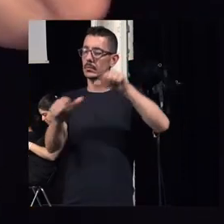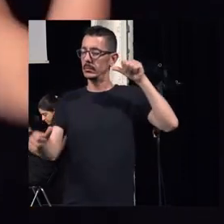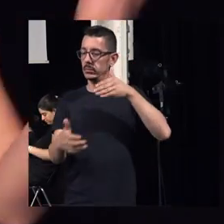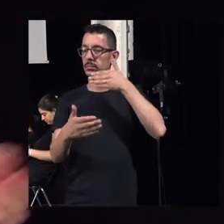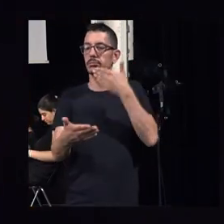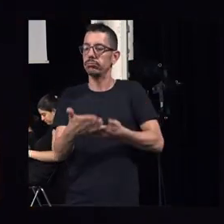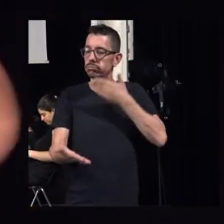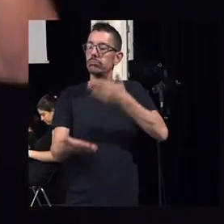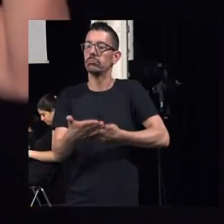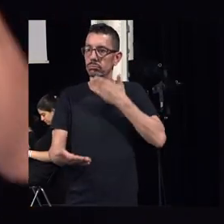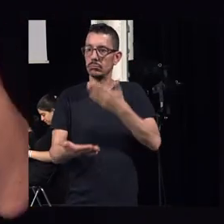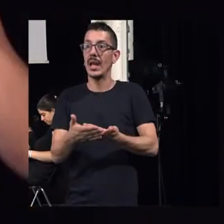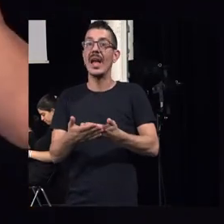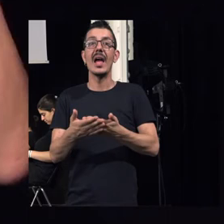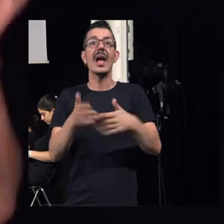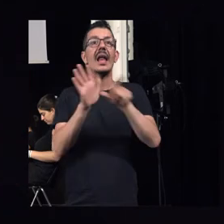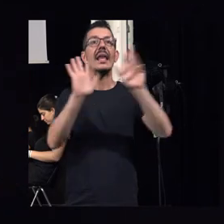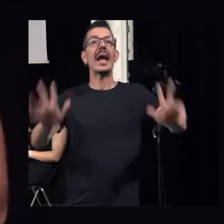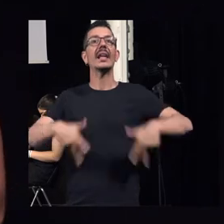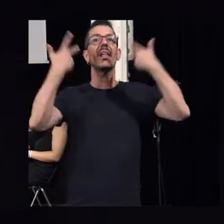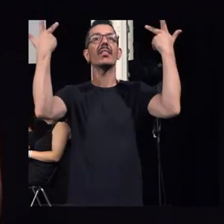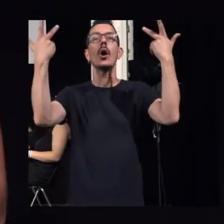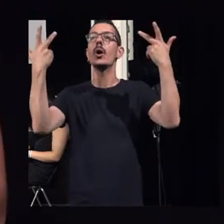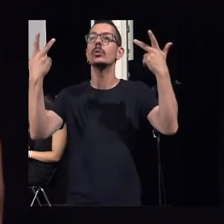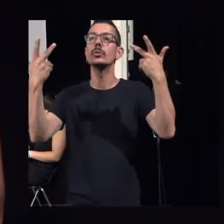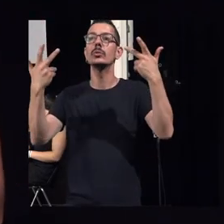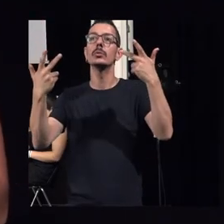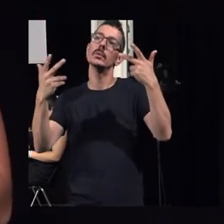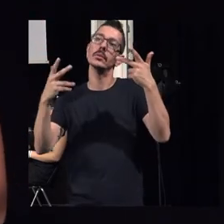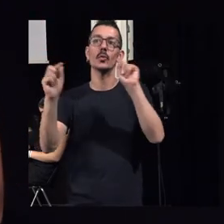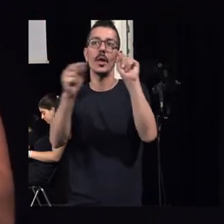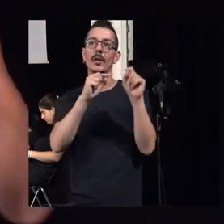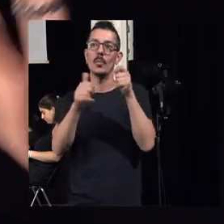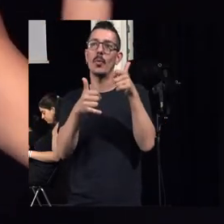no la legalización, porque ese es otro debate tramposo.